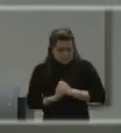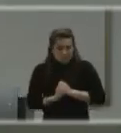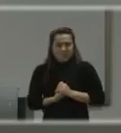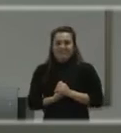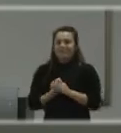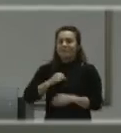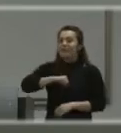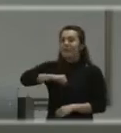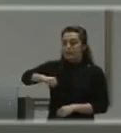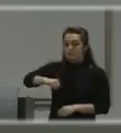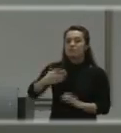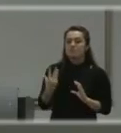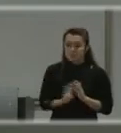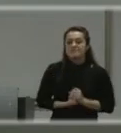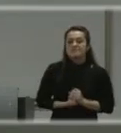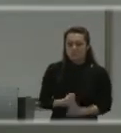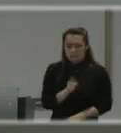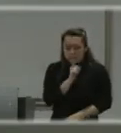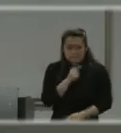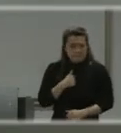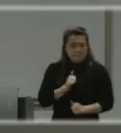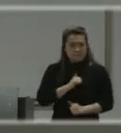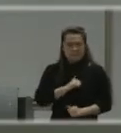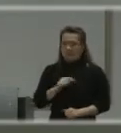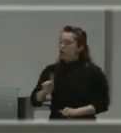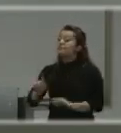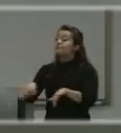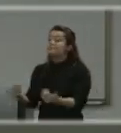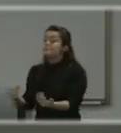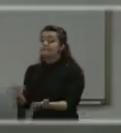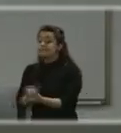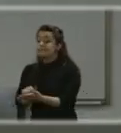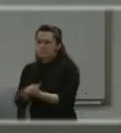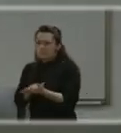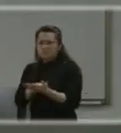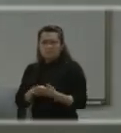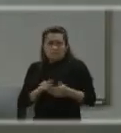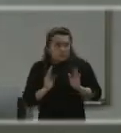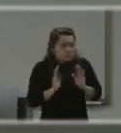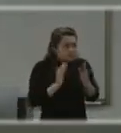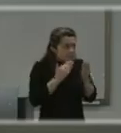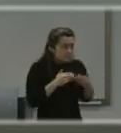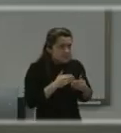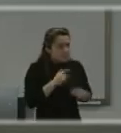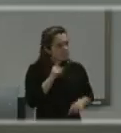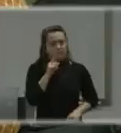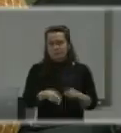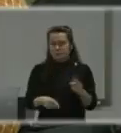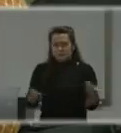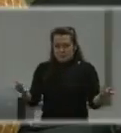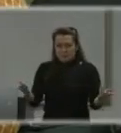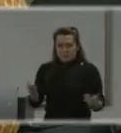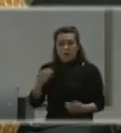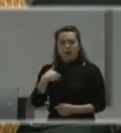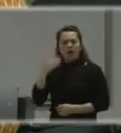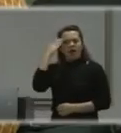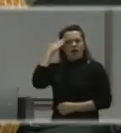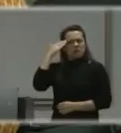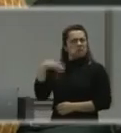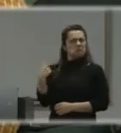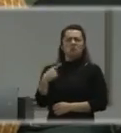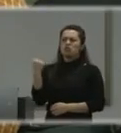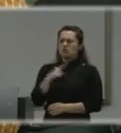cosas que más negados se ven en el caso de personas con discapacidad, ¿sí? En cosas en las que nosotros asumimos que todos